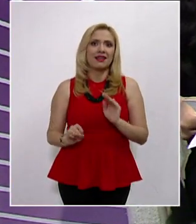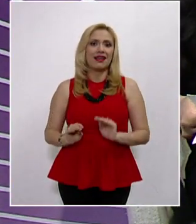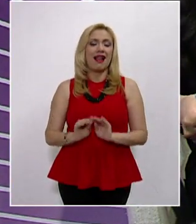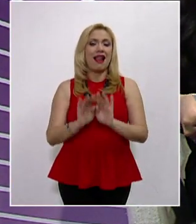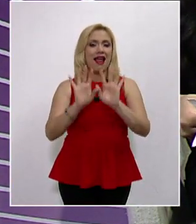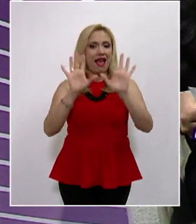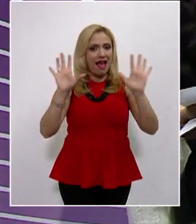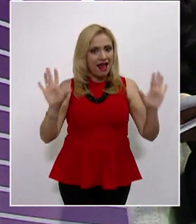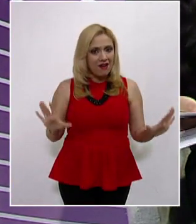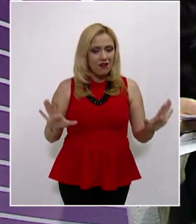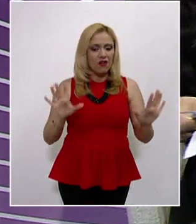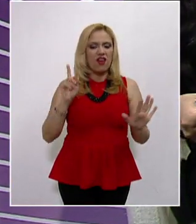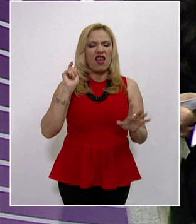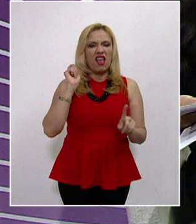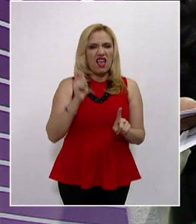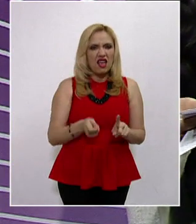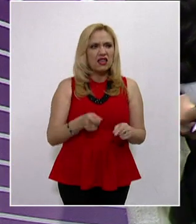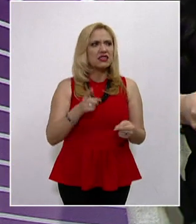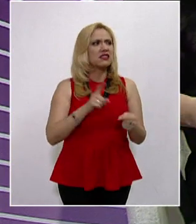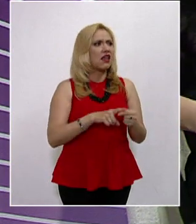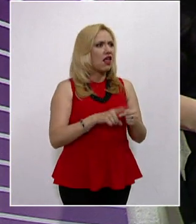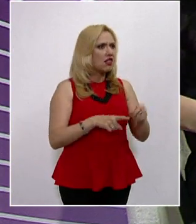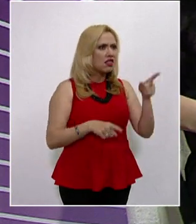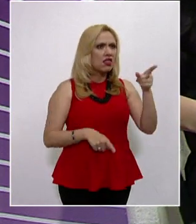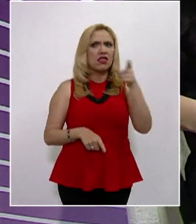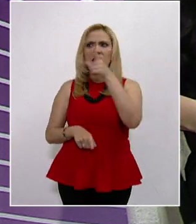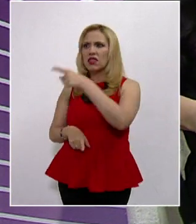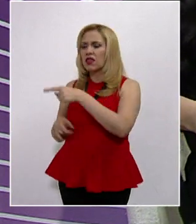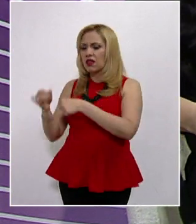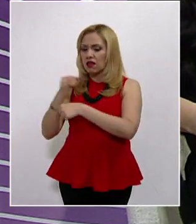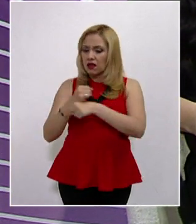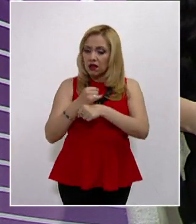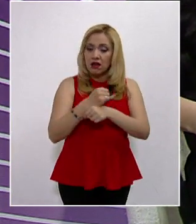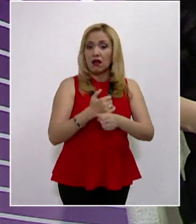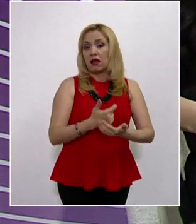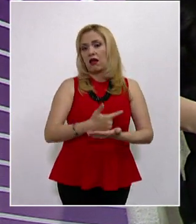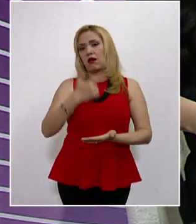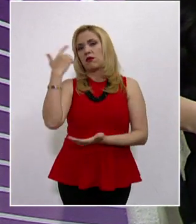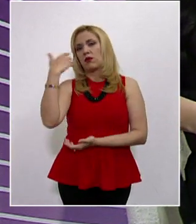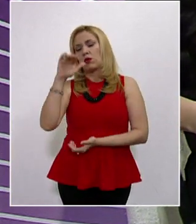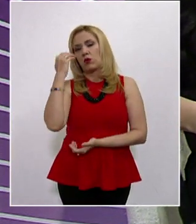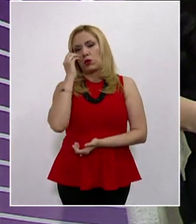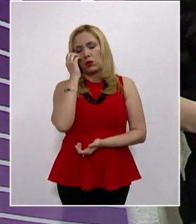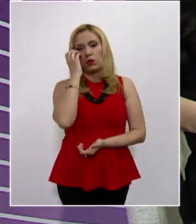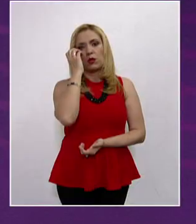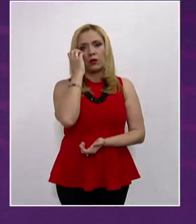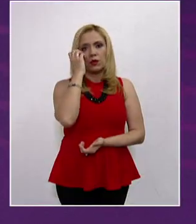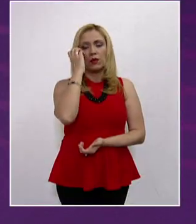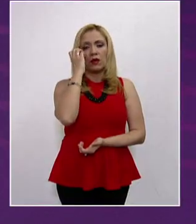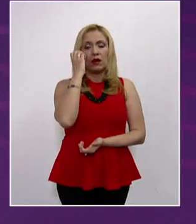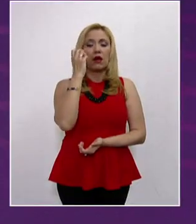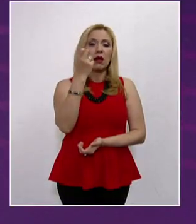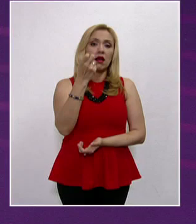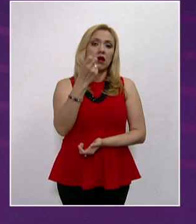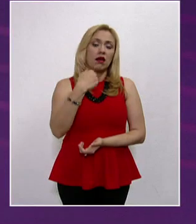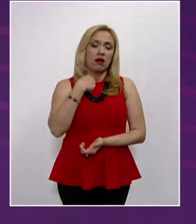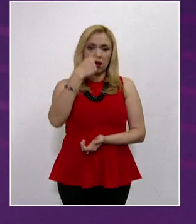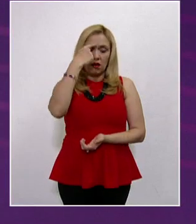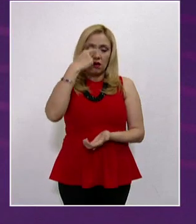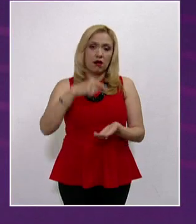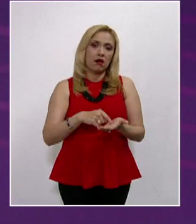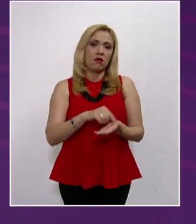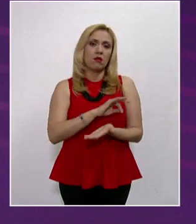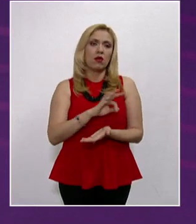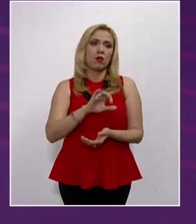el principio sobre qué instancias van a investigar estas violaciones graves a los derechos humanos, efectivamente creo que